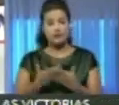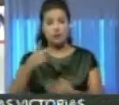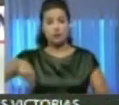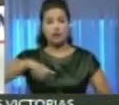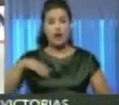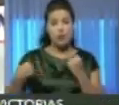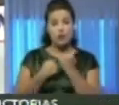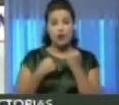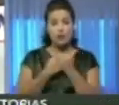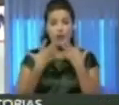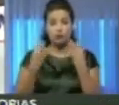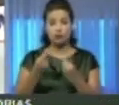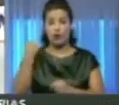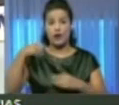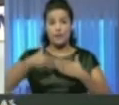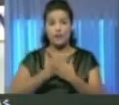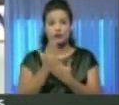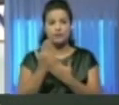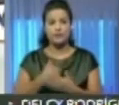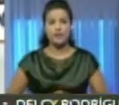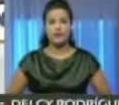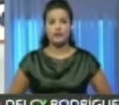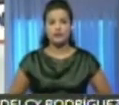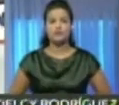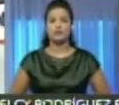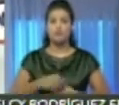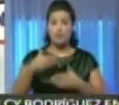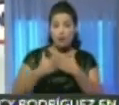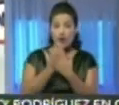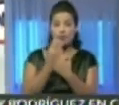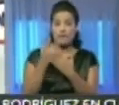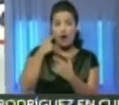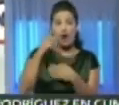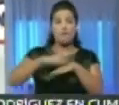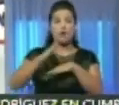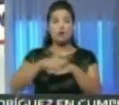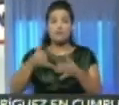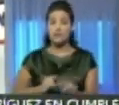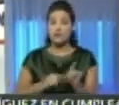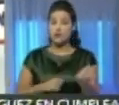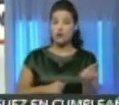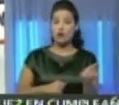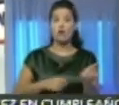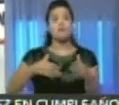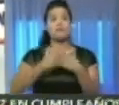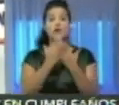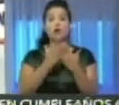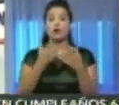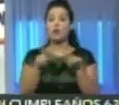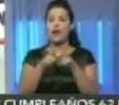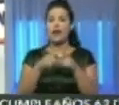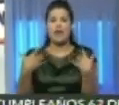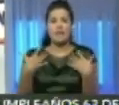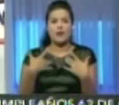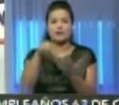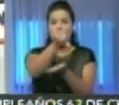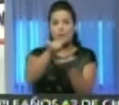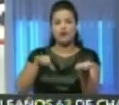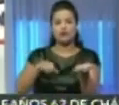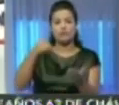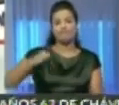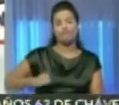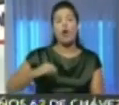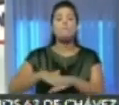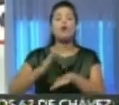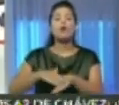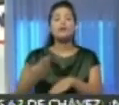mi lado en la madrugada de hoy, mientras mi hijo era objeto de una operación de emergencia producto